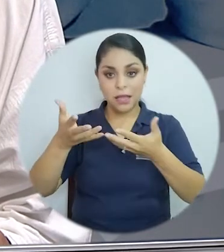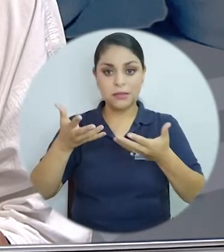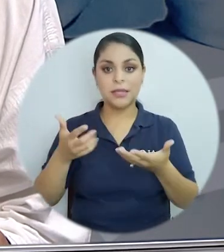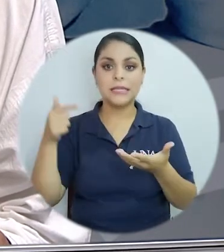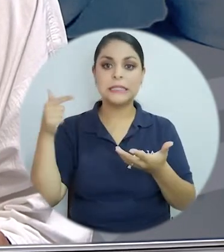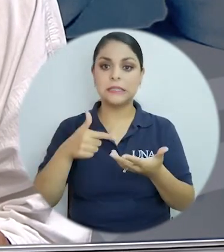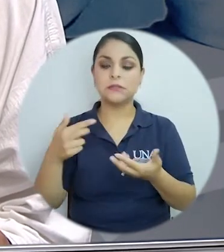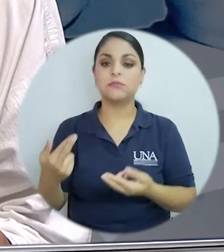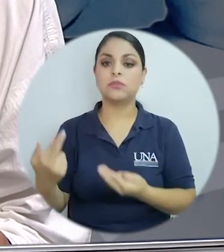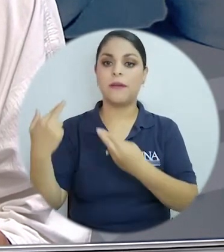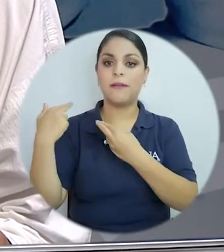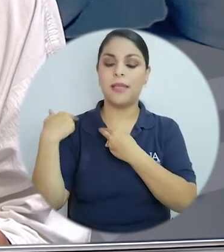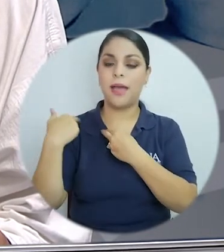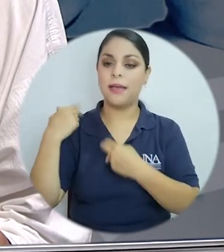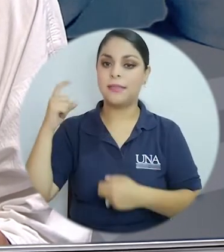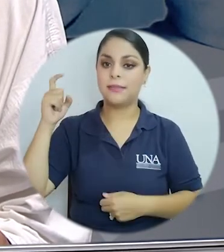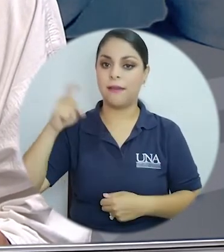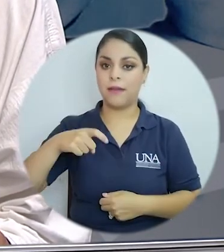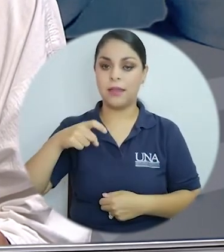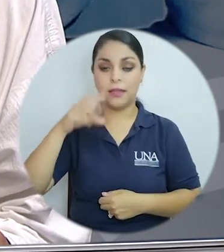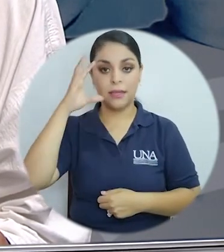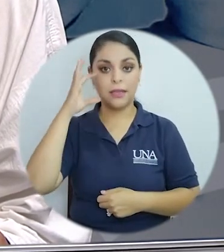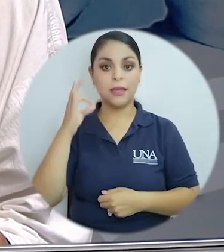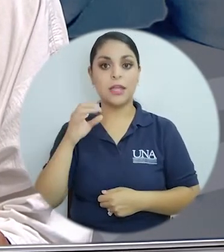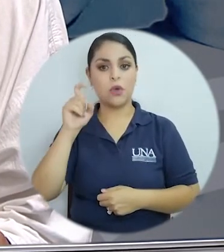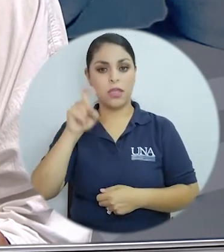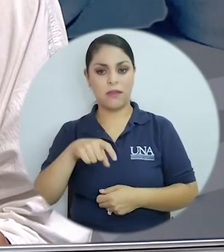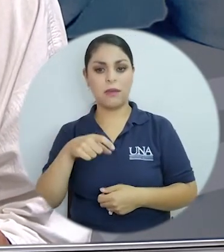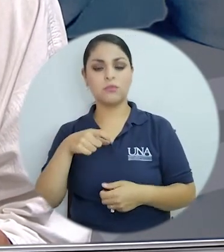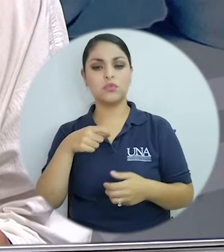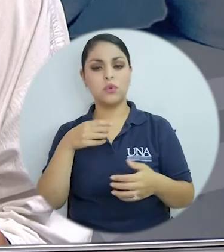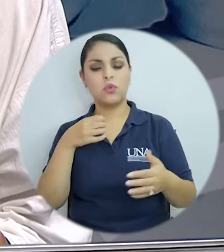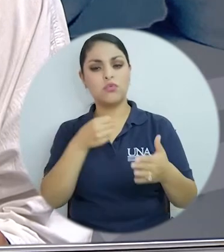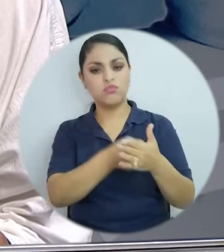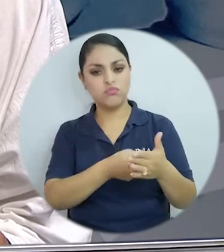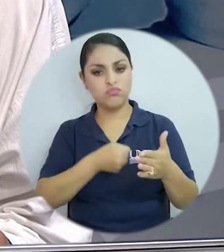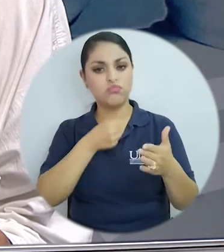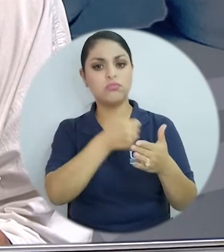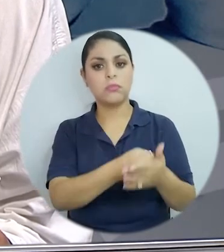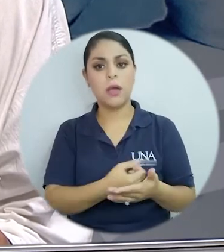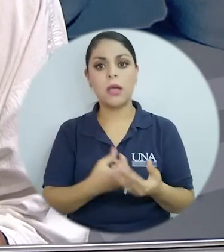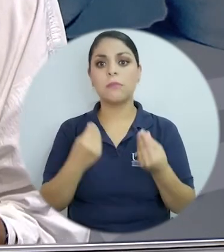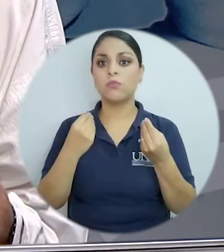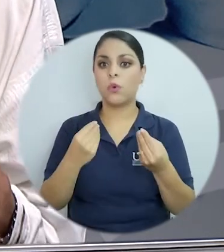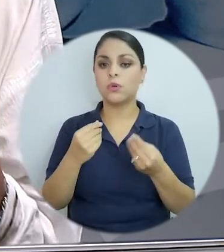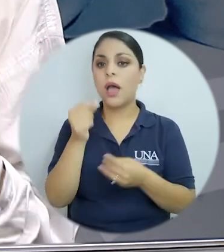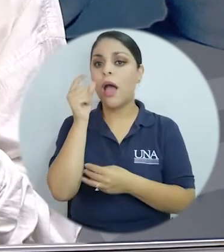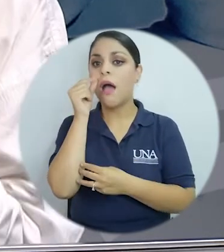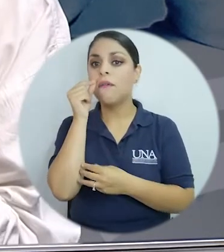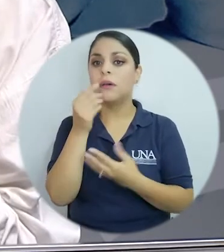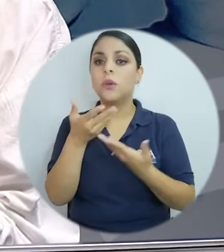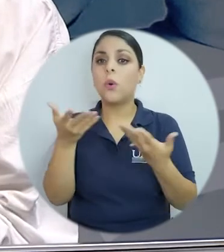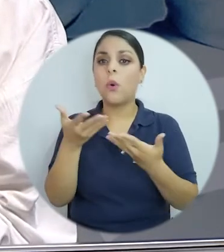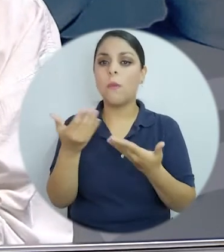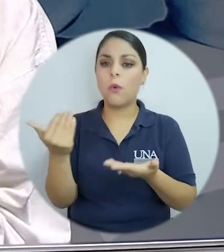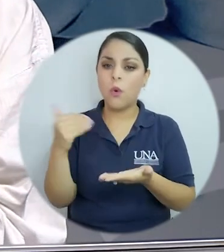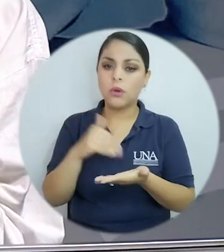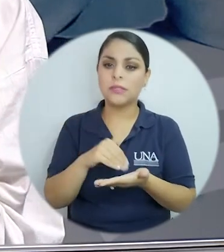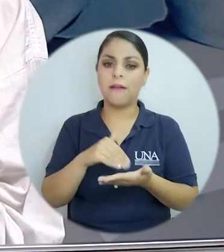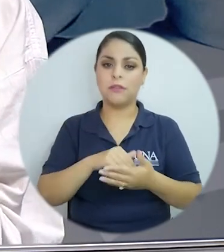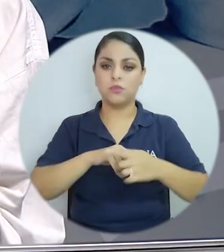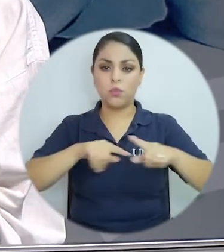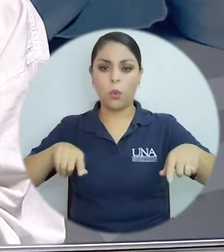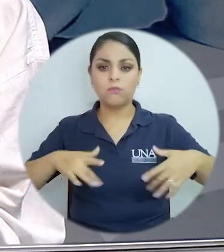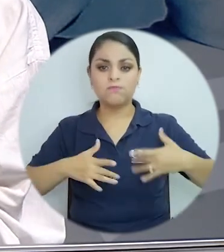implica responsabilidad, un deber. Y creo que hay que luchar mucho para ver cómo volvemos a tener ese